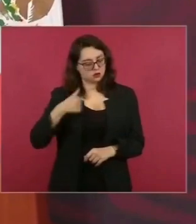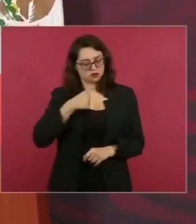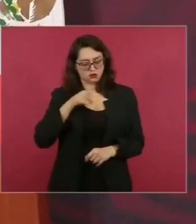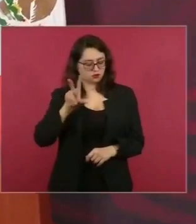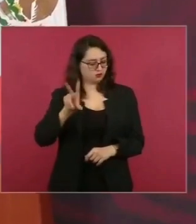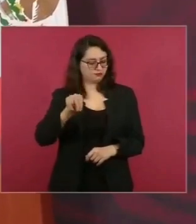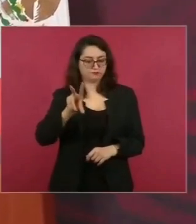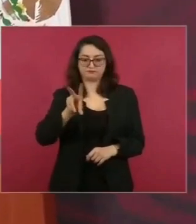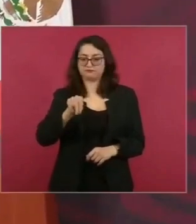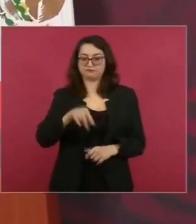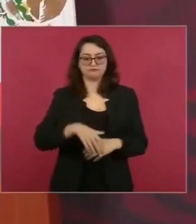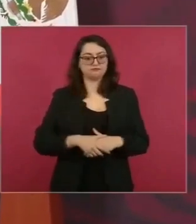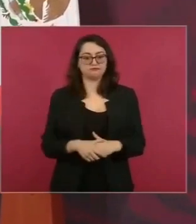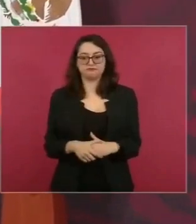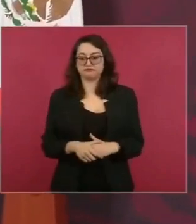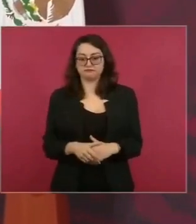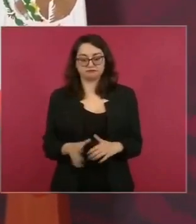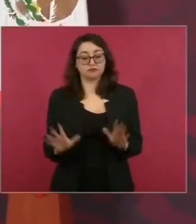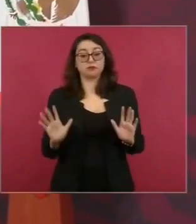ya lo he dicho,